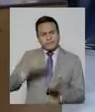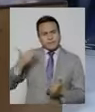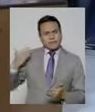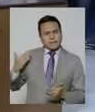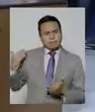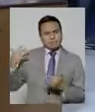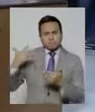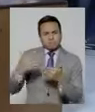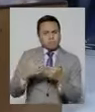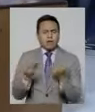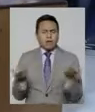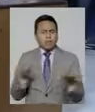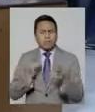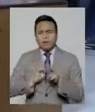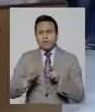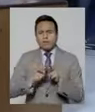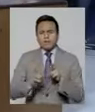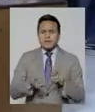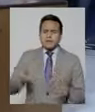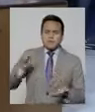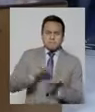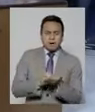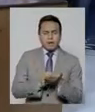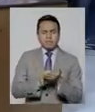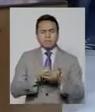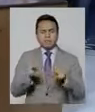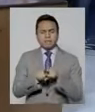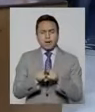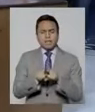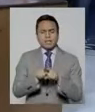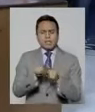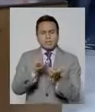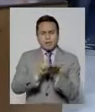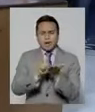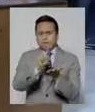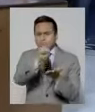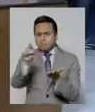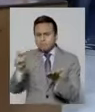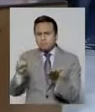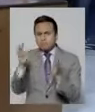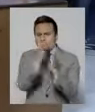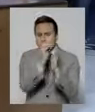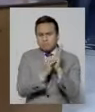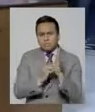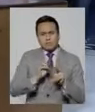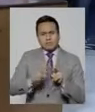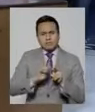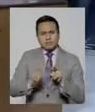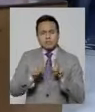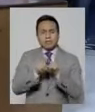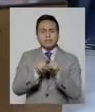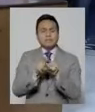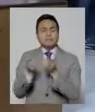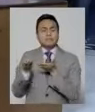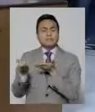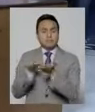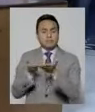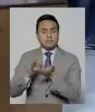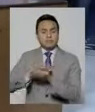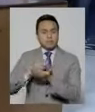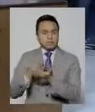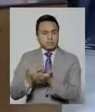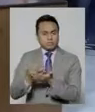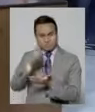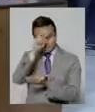la pandemia? ¿Cómo se va a reforzar la trazabilidad que se había comenzado a implementar con los servicios de salud?